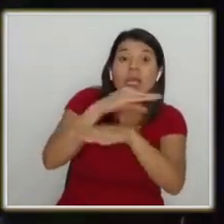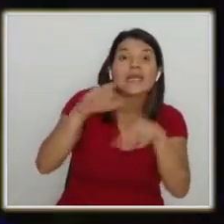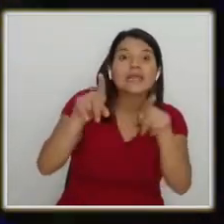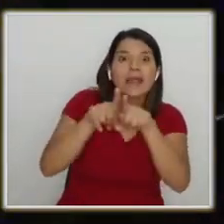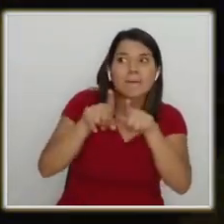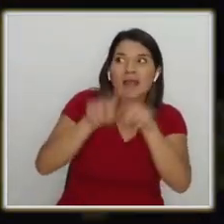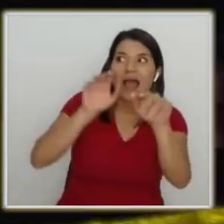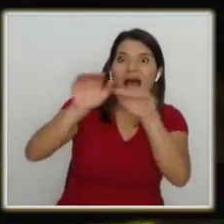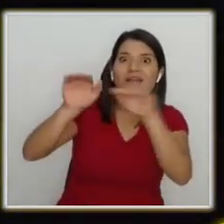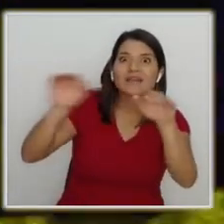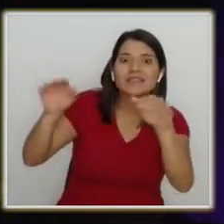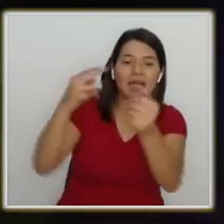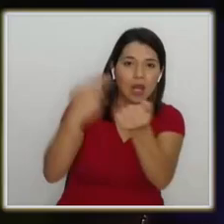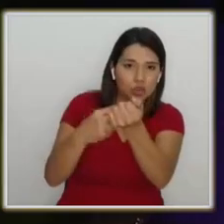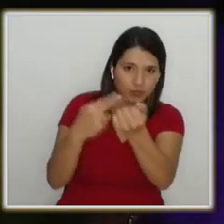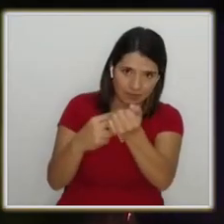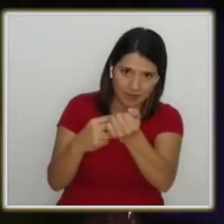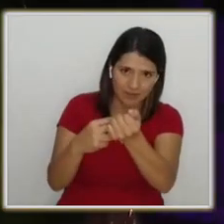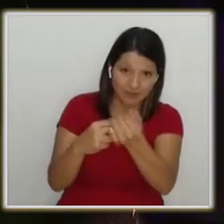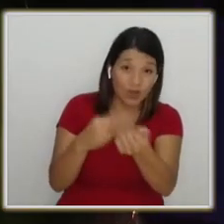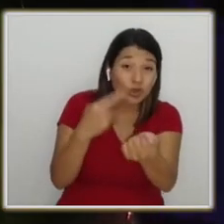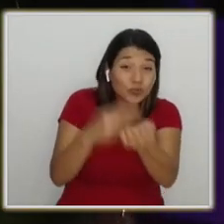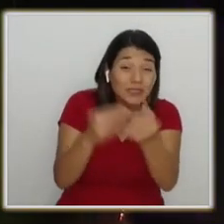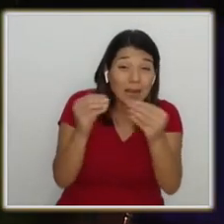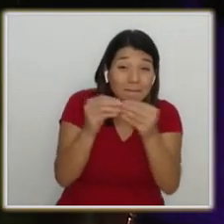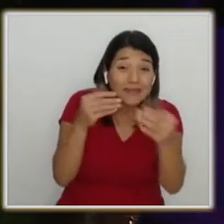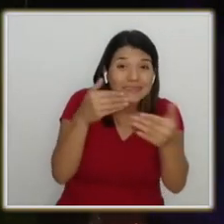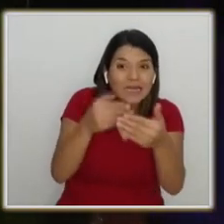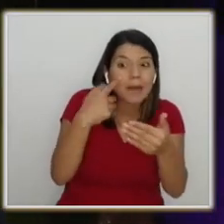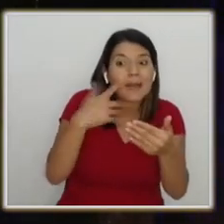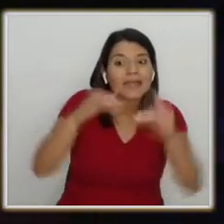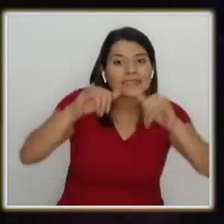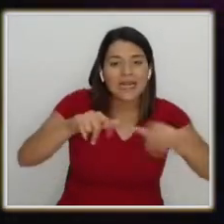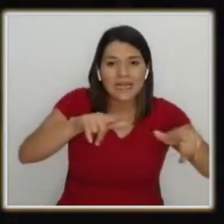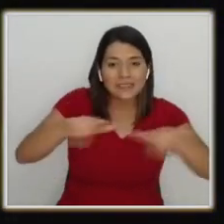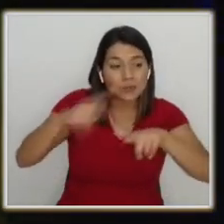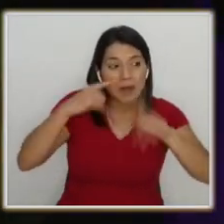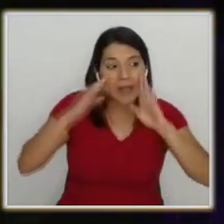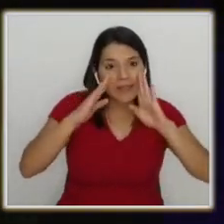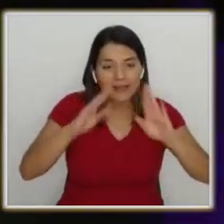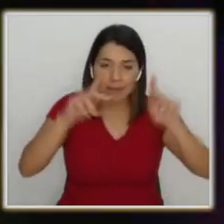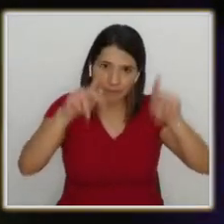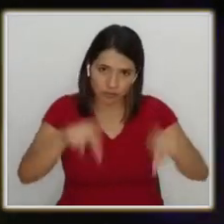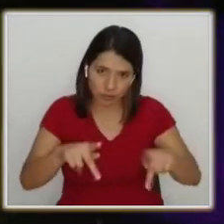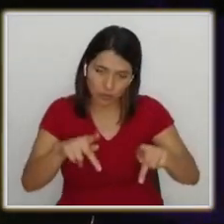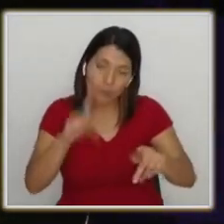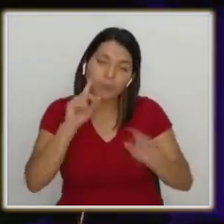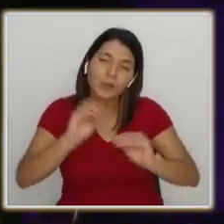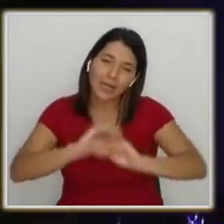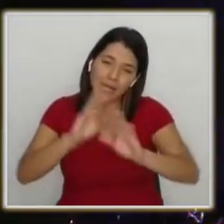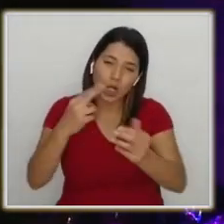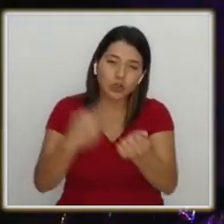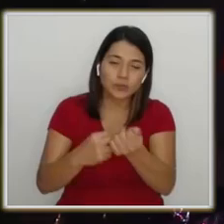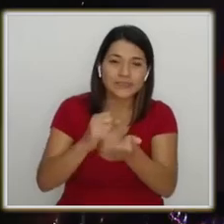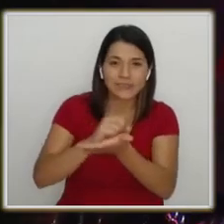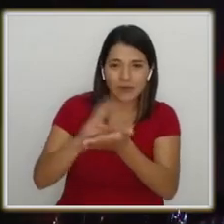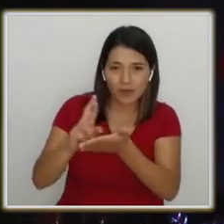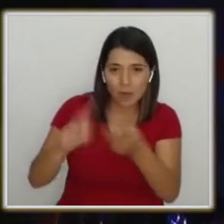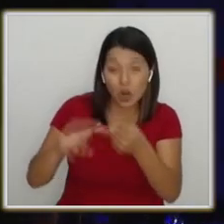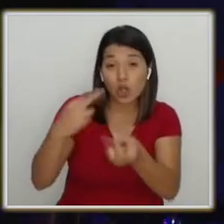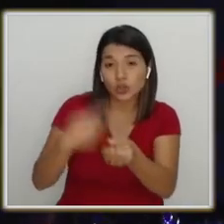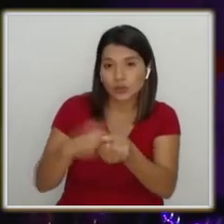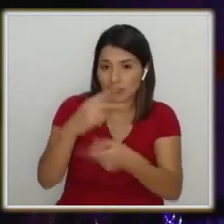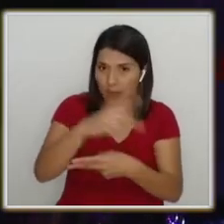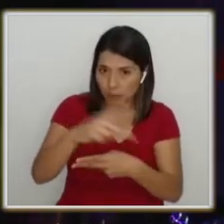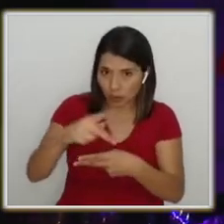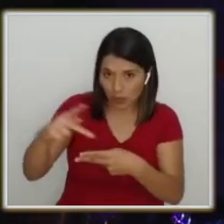recibieran esos pacientes críticos. Por supuesto que el Hospital de San Ramón, que era el más cercano, el Hospital Monseñor Sanabria, porque íbamos a